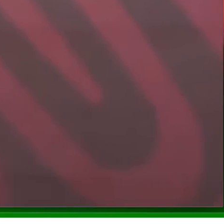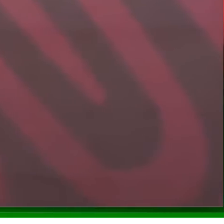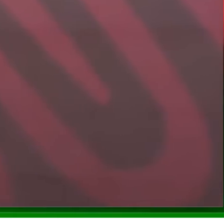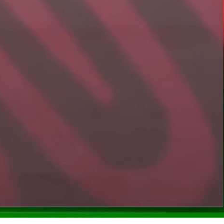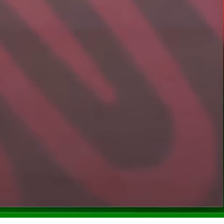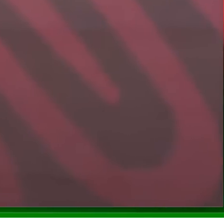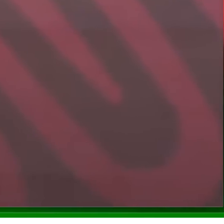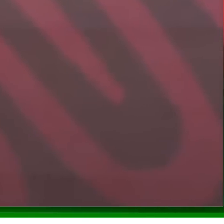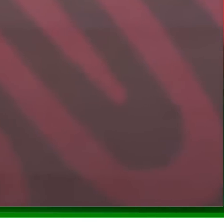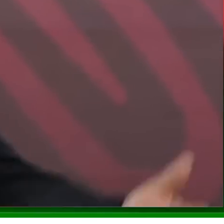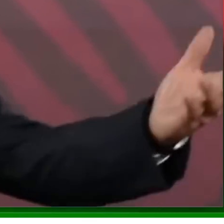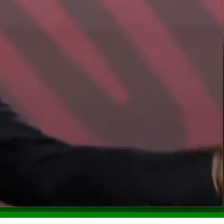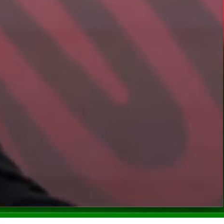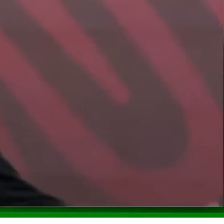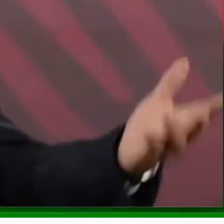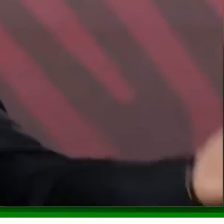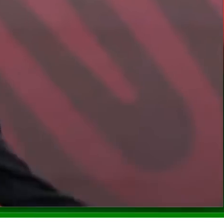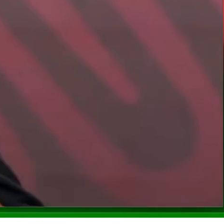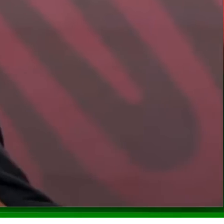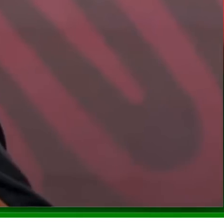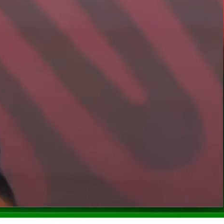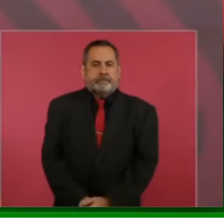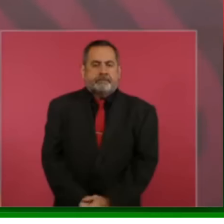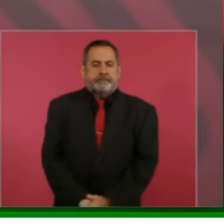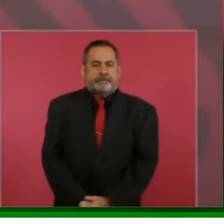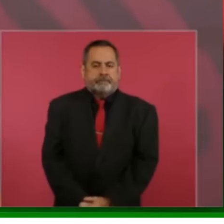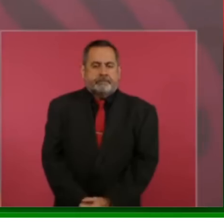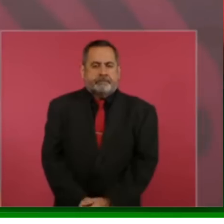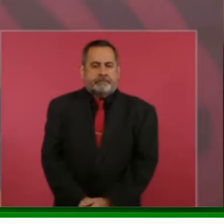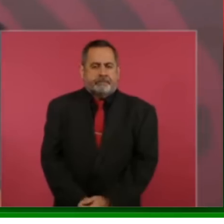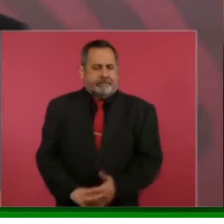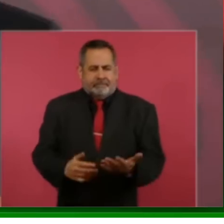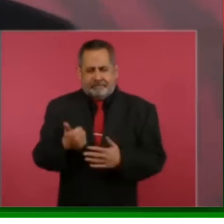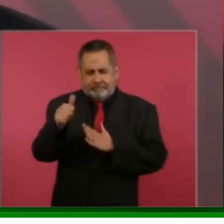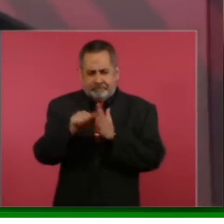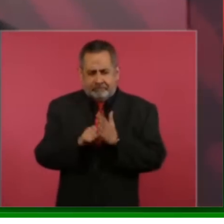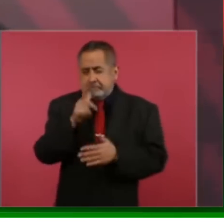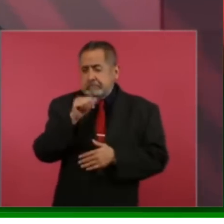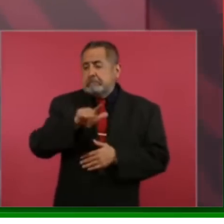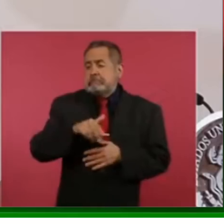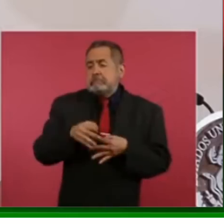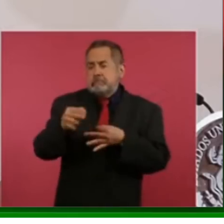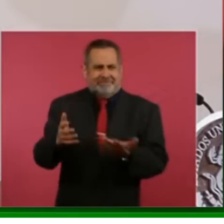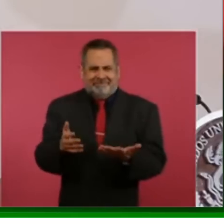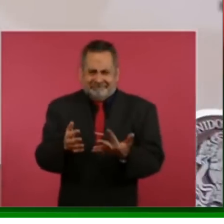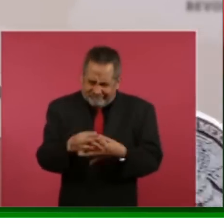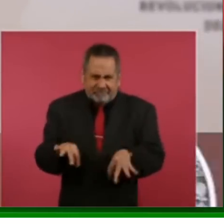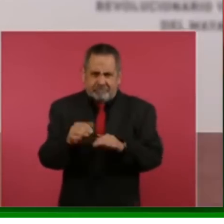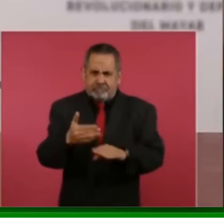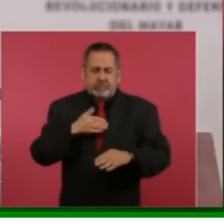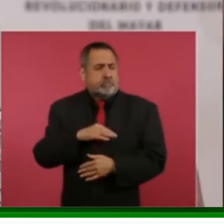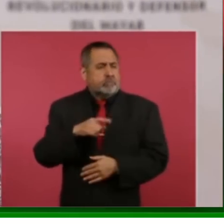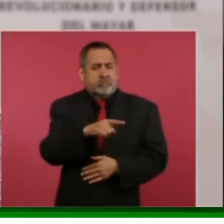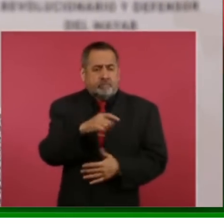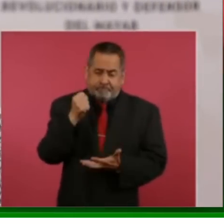resolver un asunto tan importante. ¿Cómo no va a ser importante? Estamos hablando de más